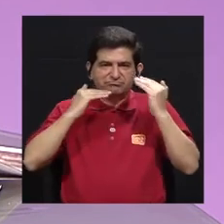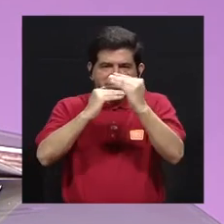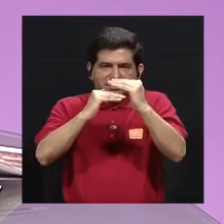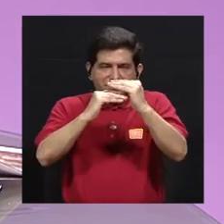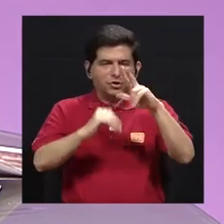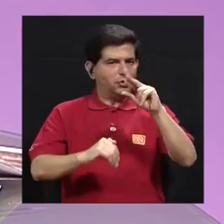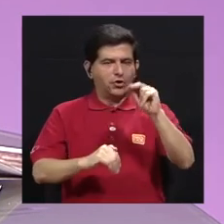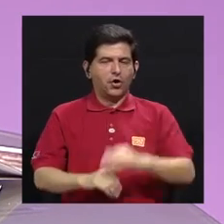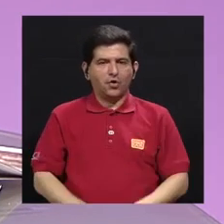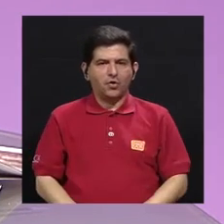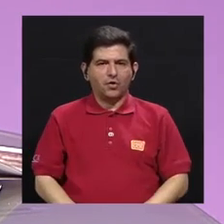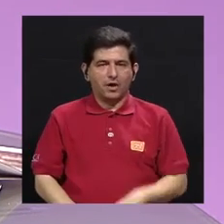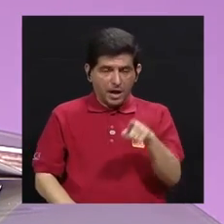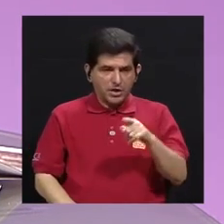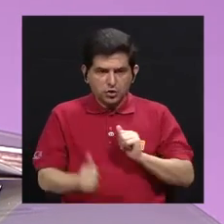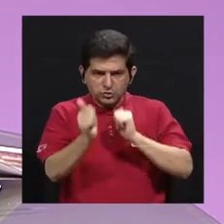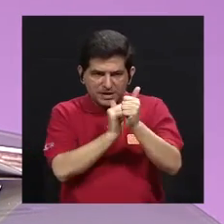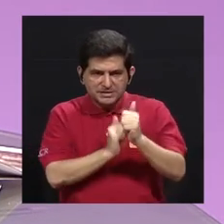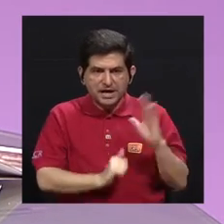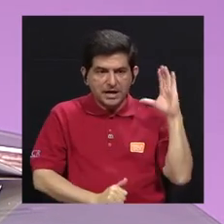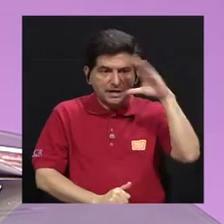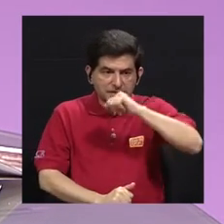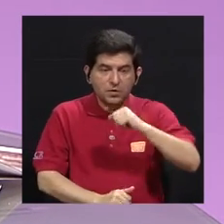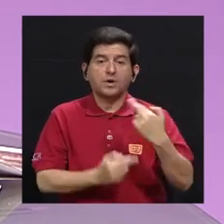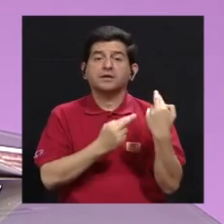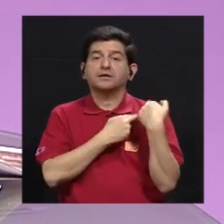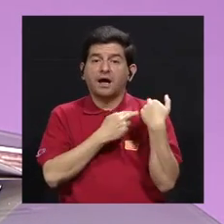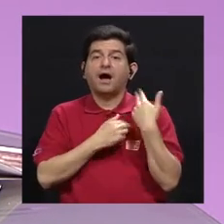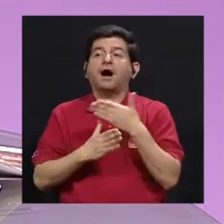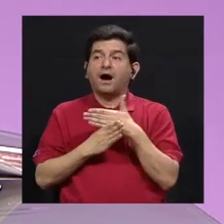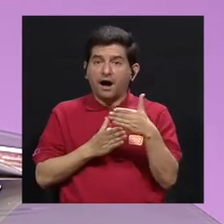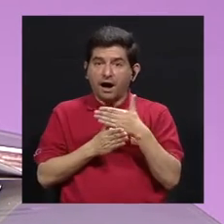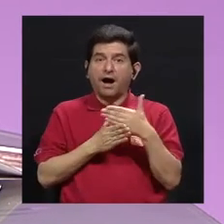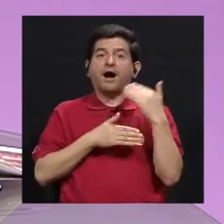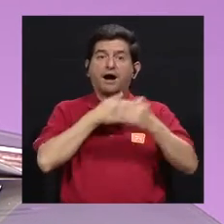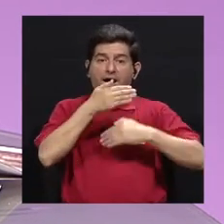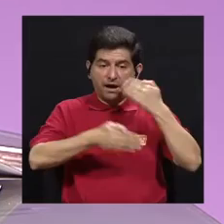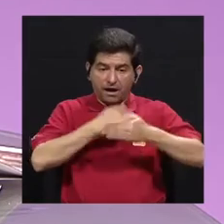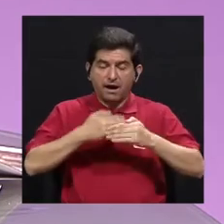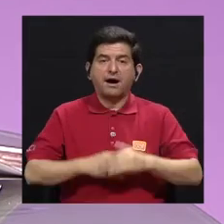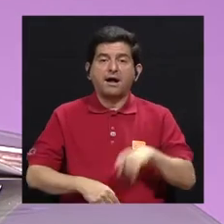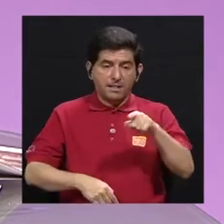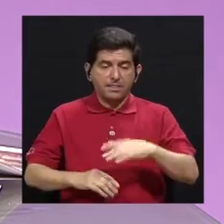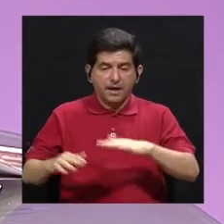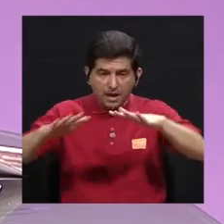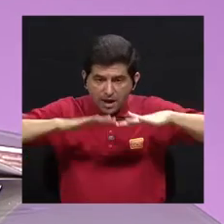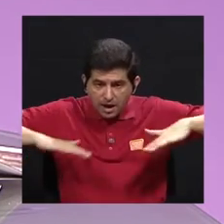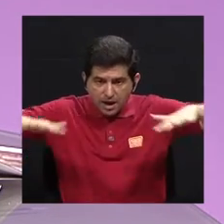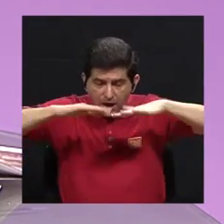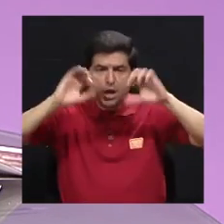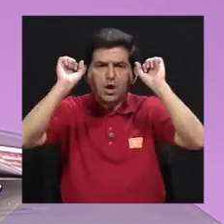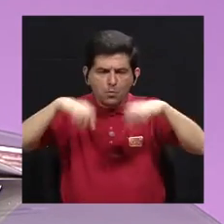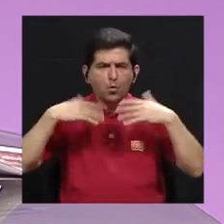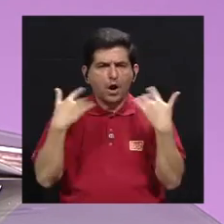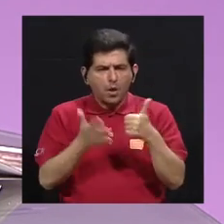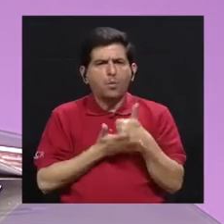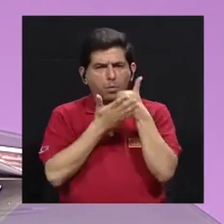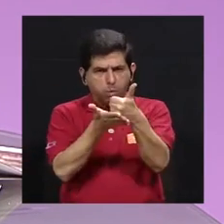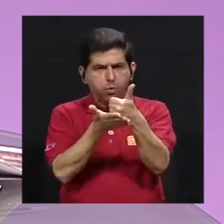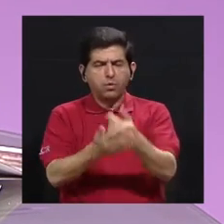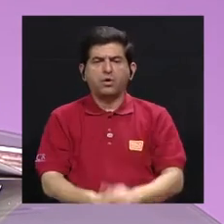además descubrir que hay una corresponsabilidad en la gestión de su hábitat y que pueden hacer mucho